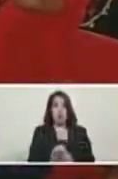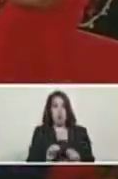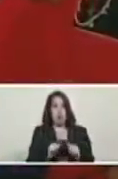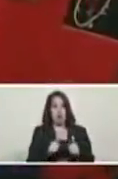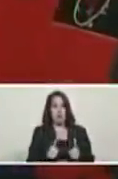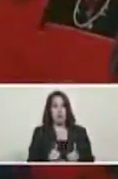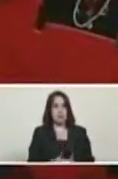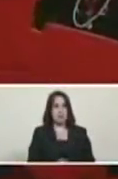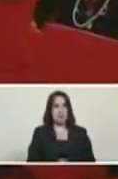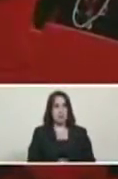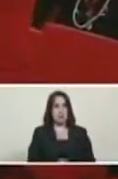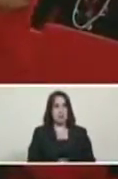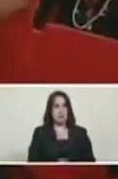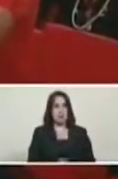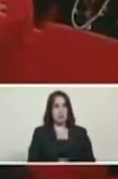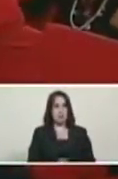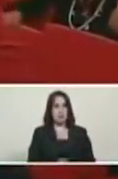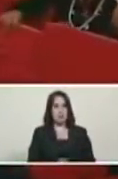iniciarlo. Israel.